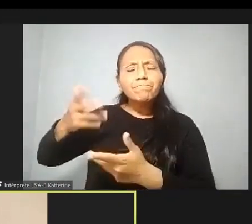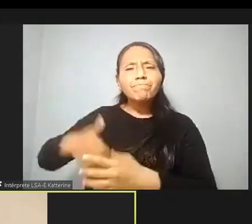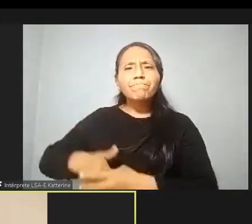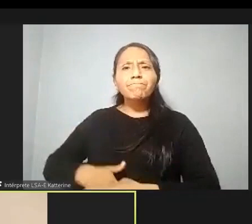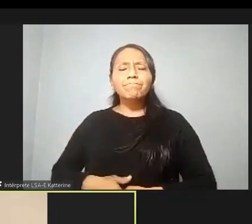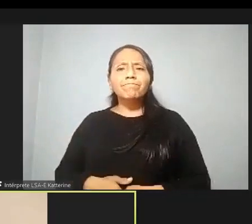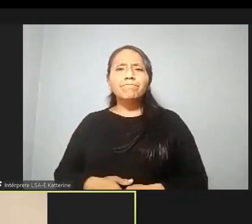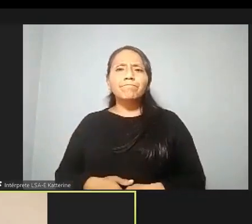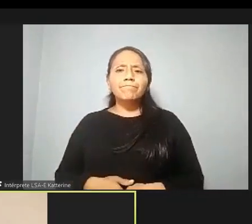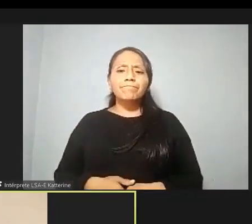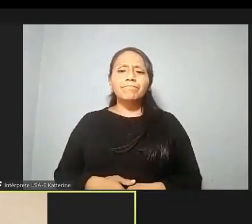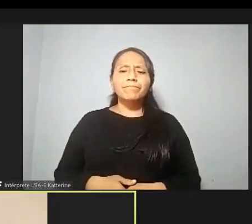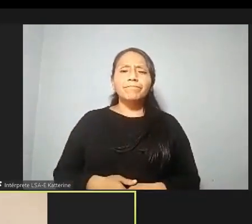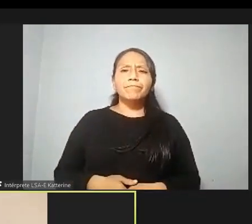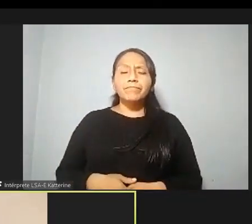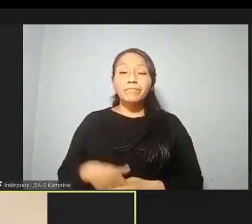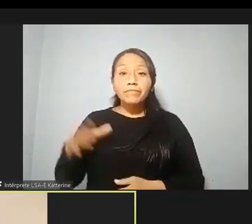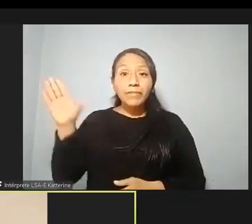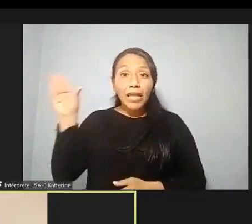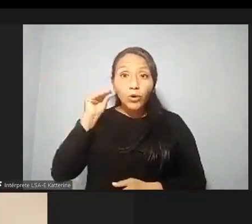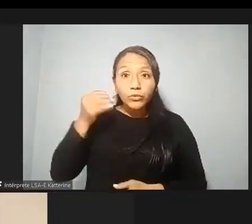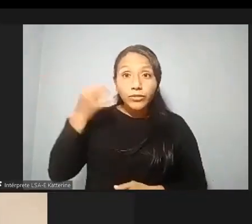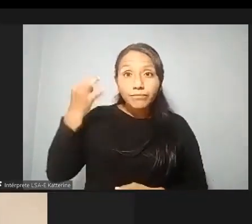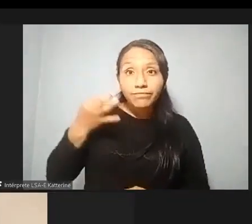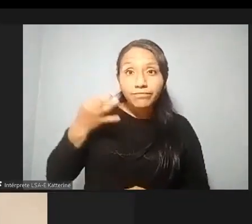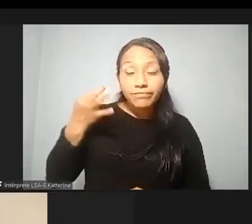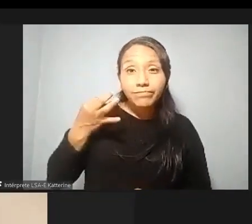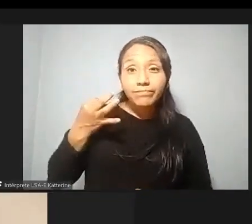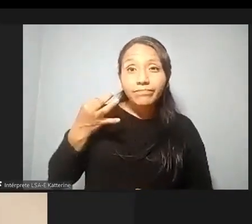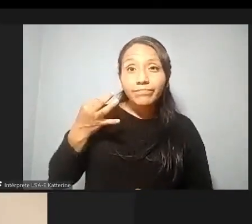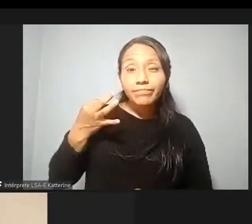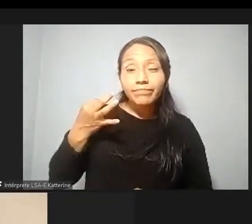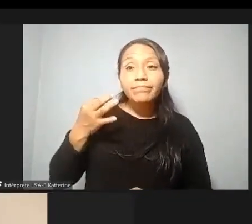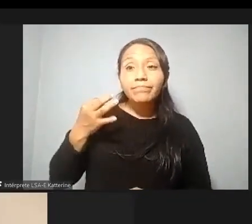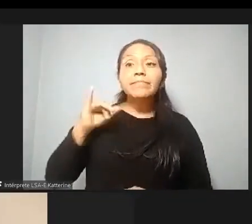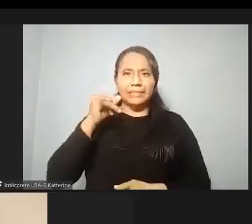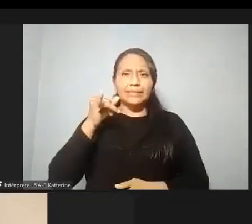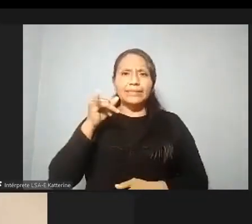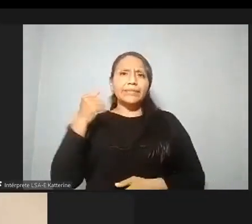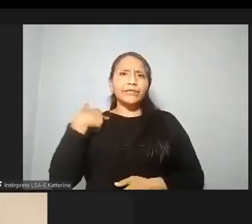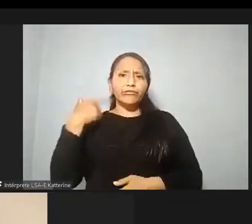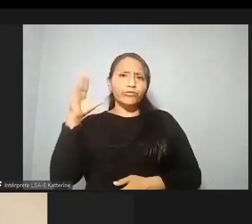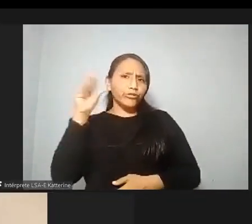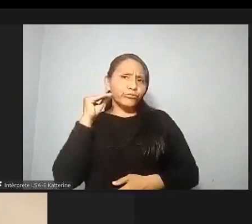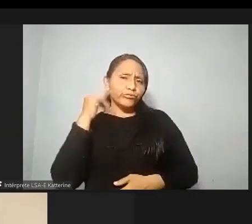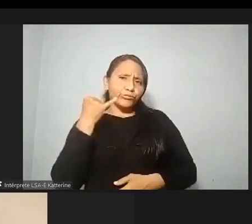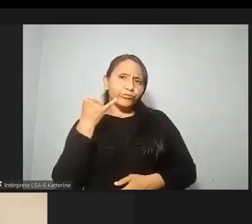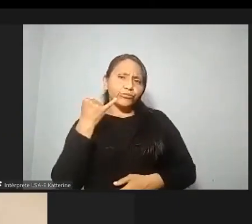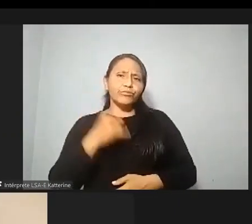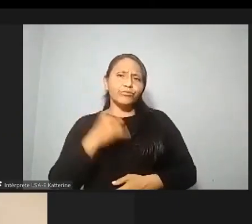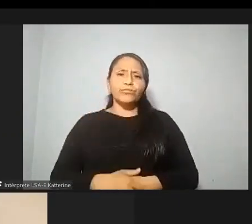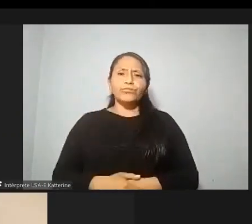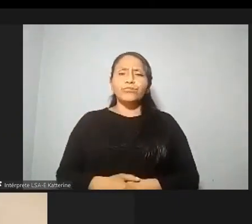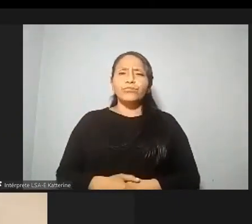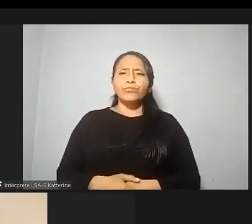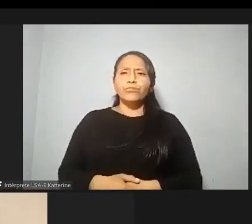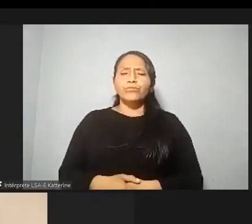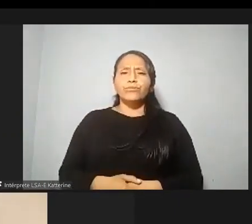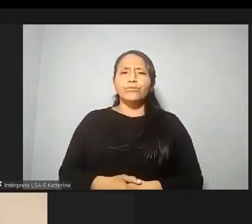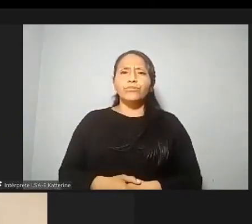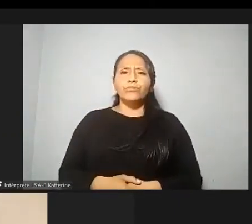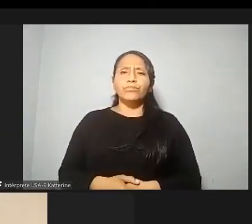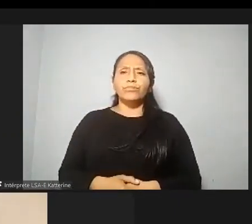¿Sí se me escucha? Sí, Dayana, yo te escucho perfecto. Hola, me gustaría saber si se está